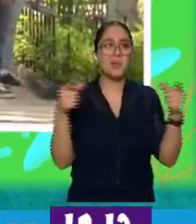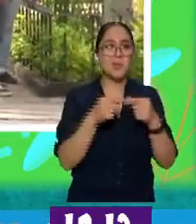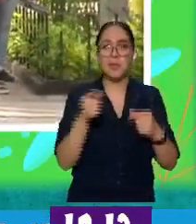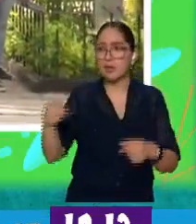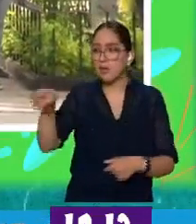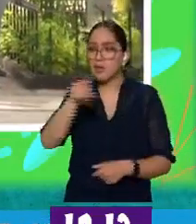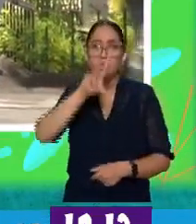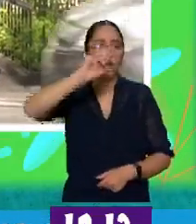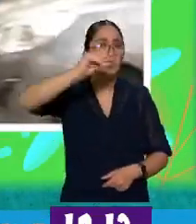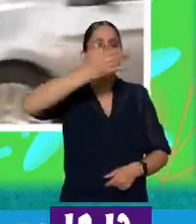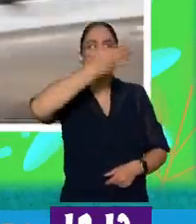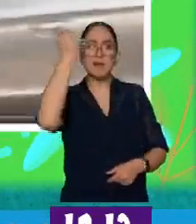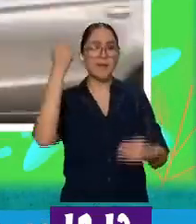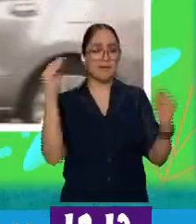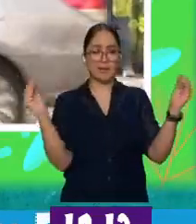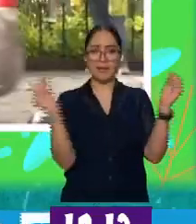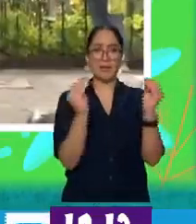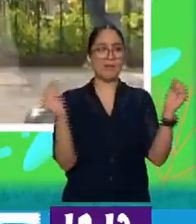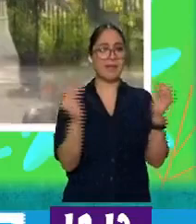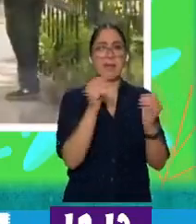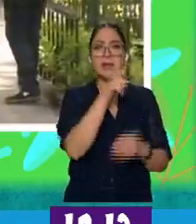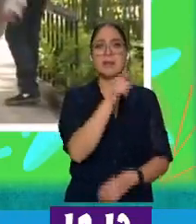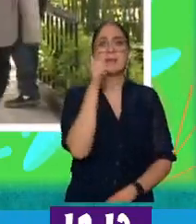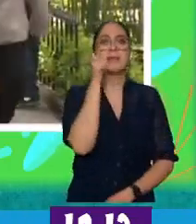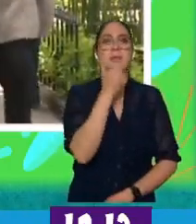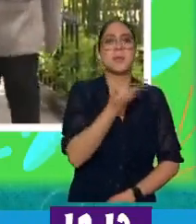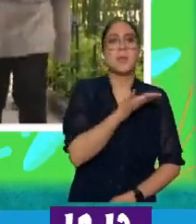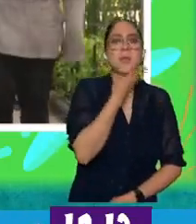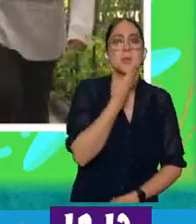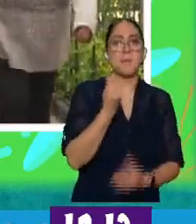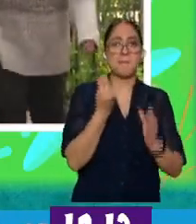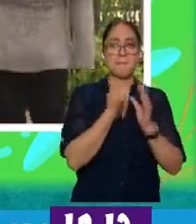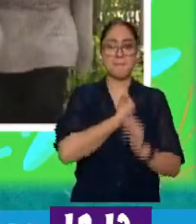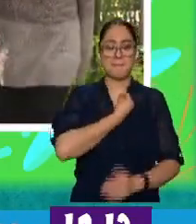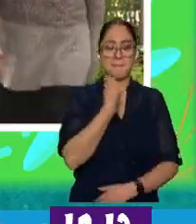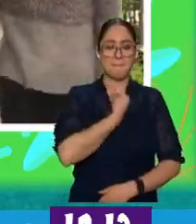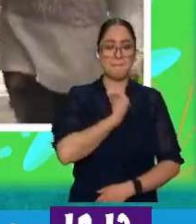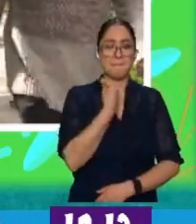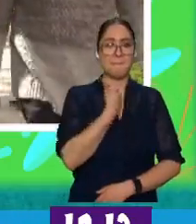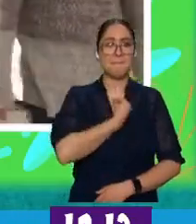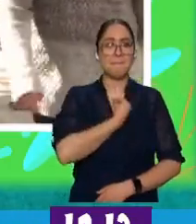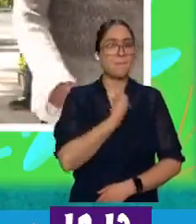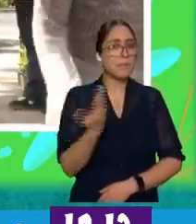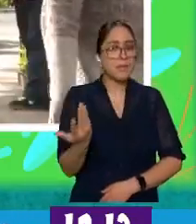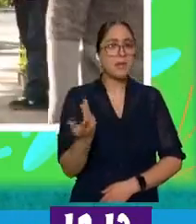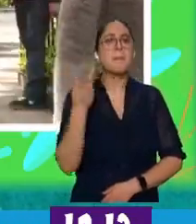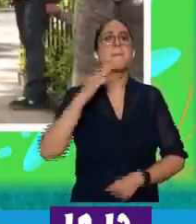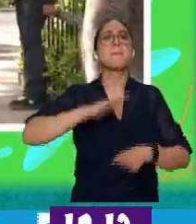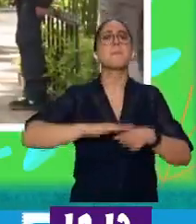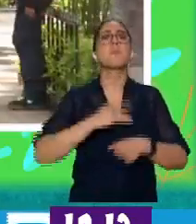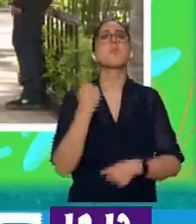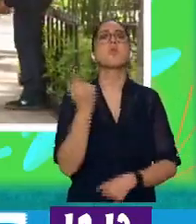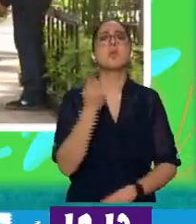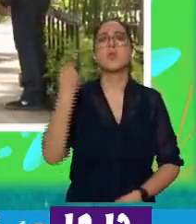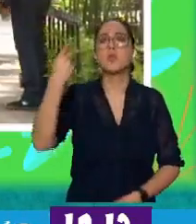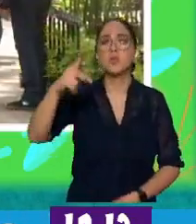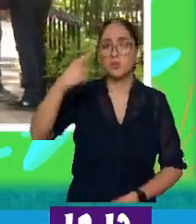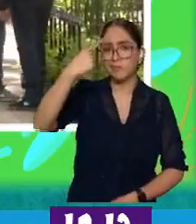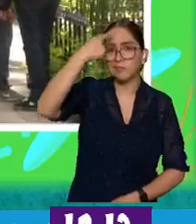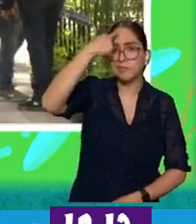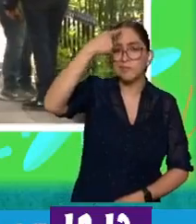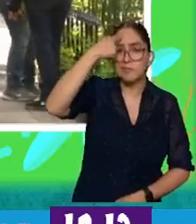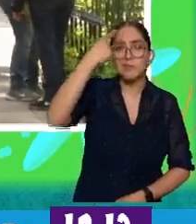debatir, se guardan las cosas, ¿sí? Pero tienen otro tipo de saliva. ¿Por qué? Porque la mente